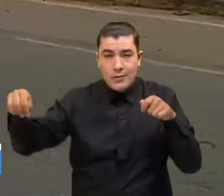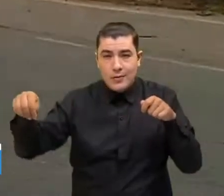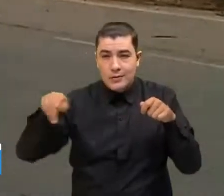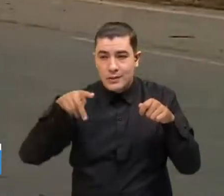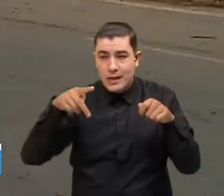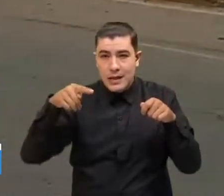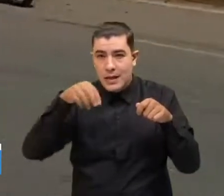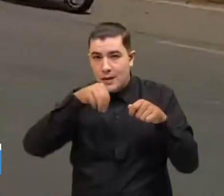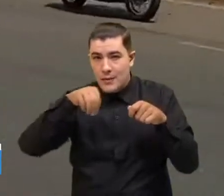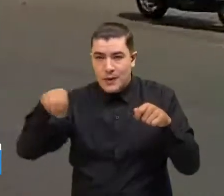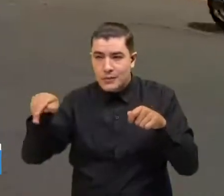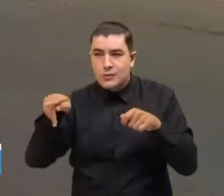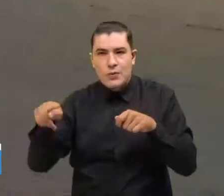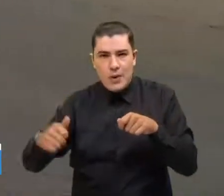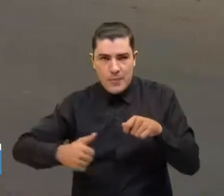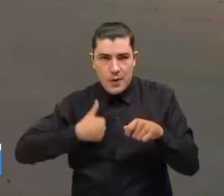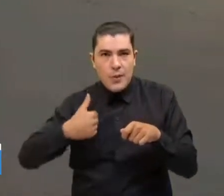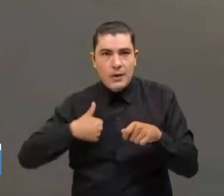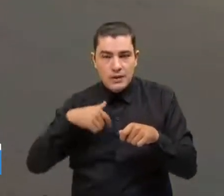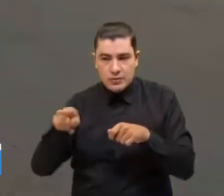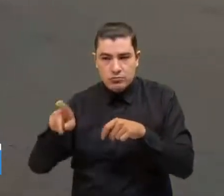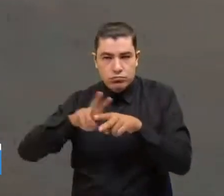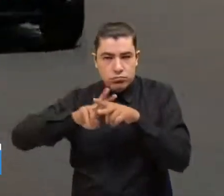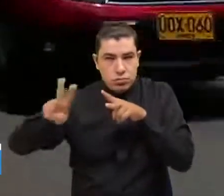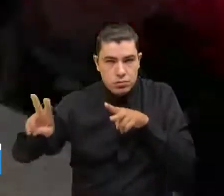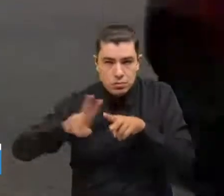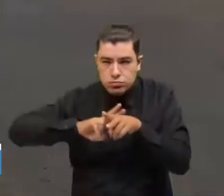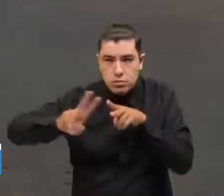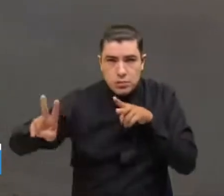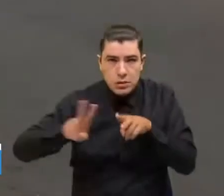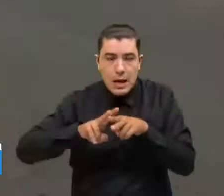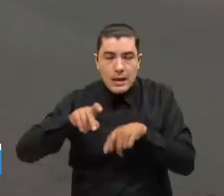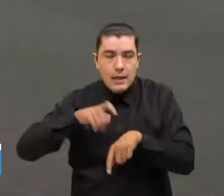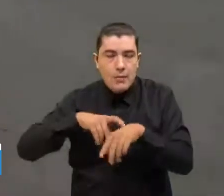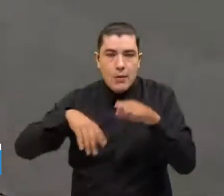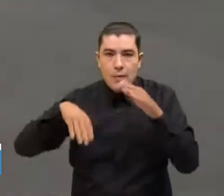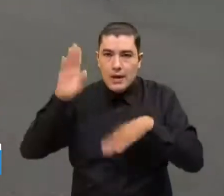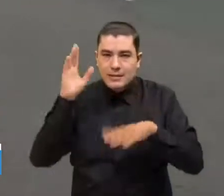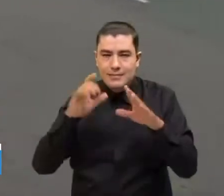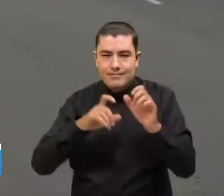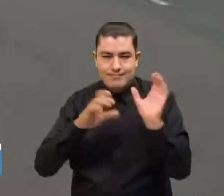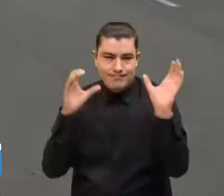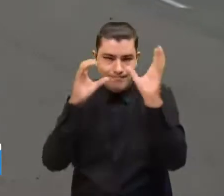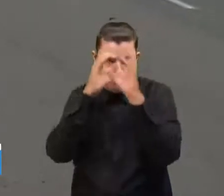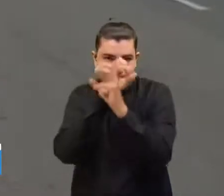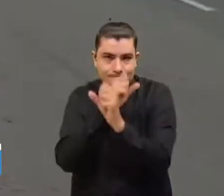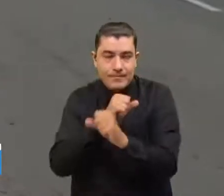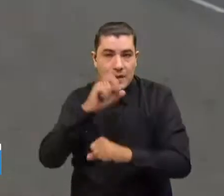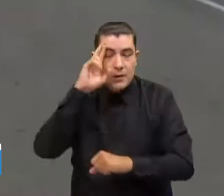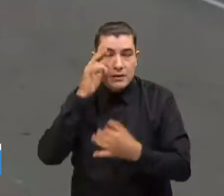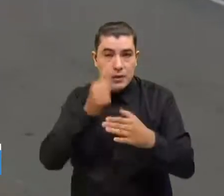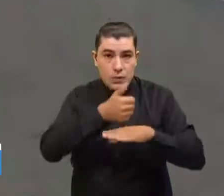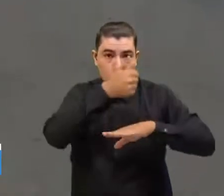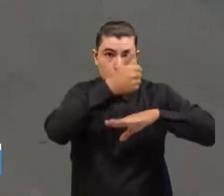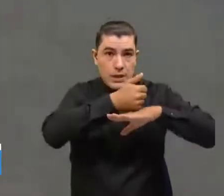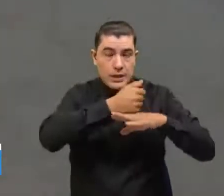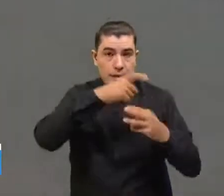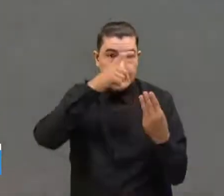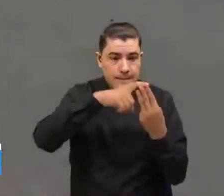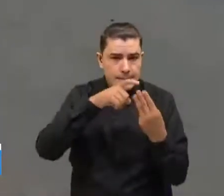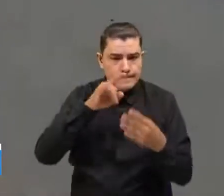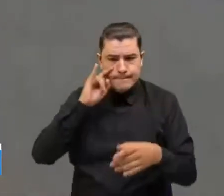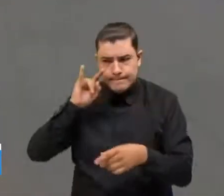poco transitada estos sucesos se vienen generando en horario nocturno frente a esta situación las autoridades han ampliado mayormente la